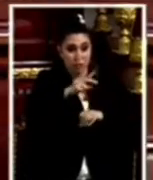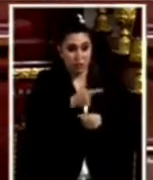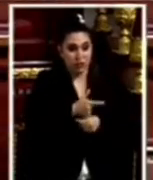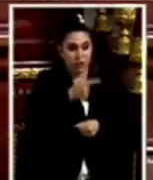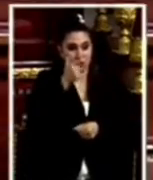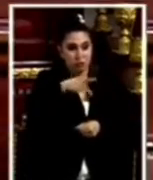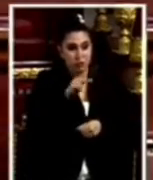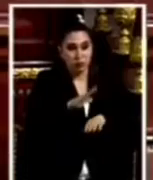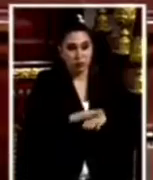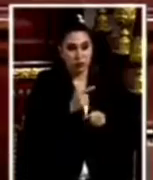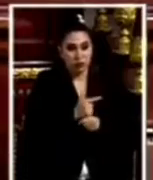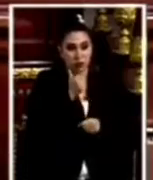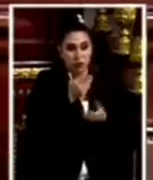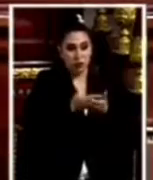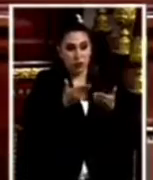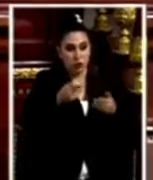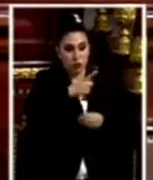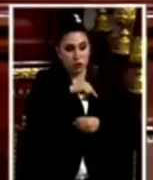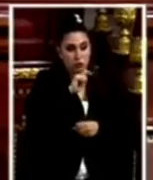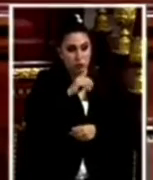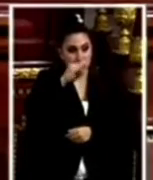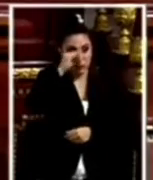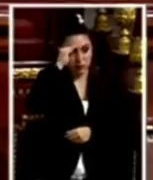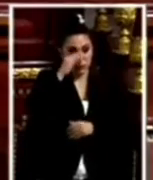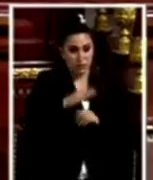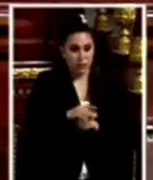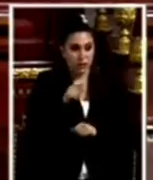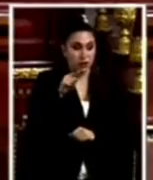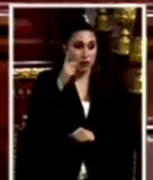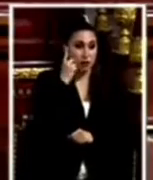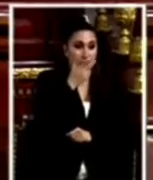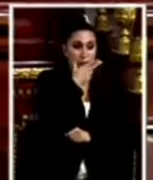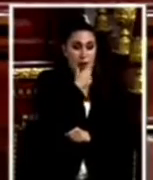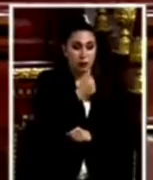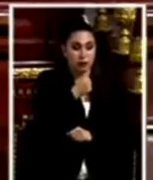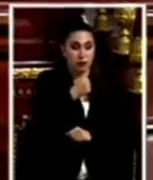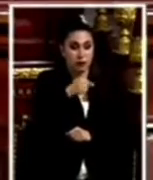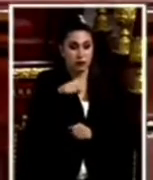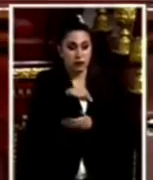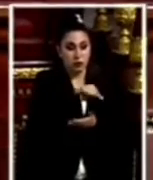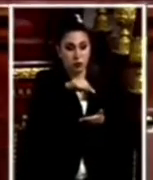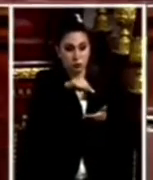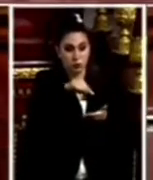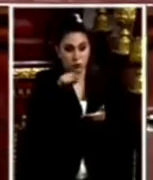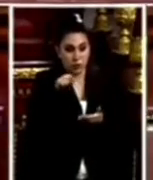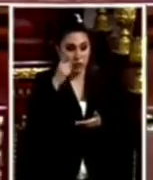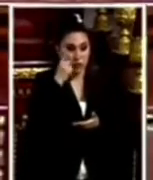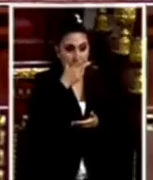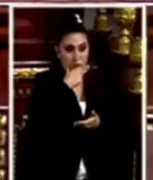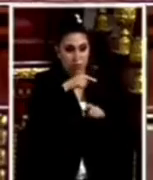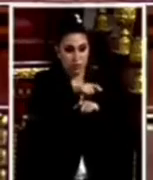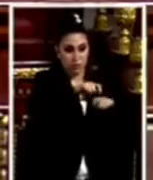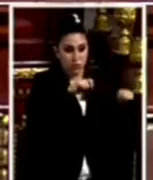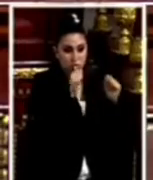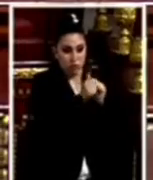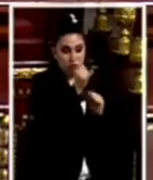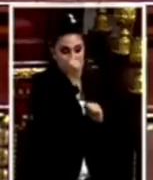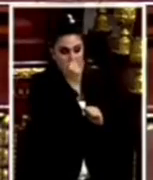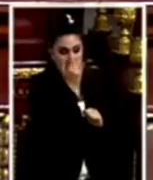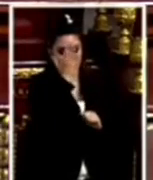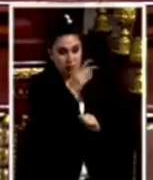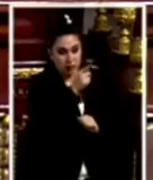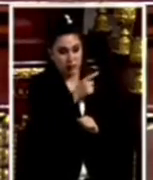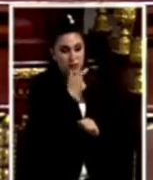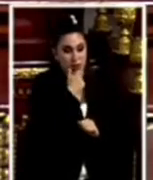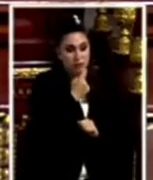más grave de lo que pensamos. El diputado no rompió una imagen de López Obrador, sino